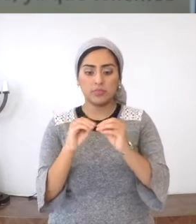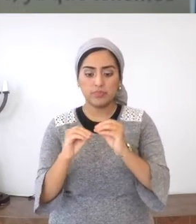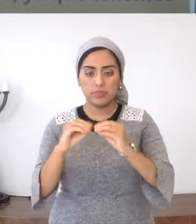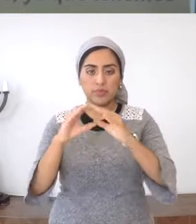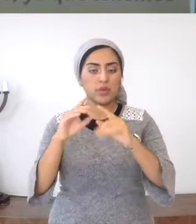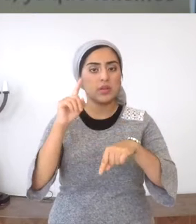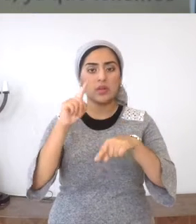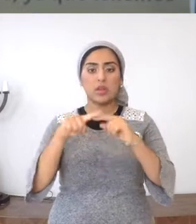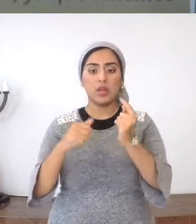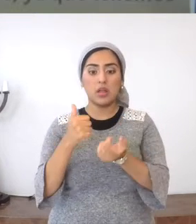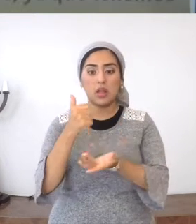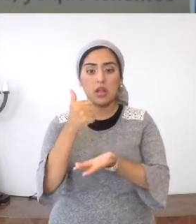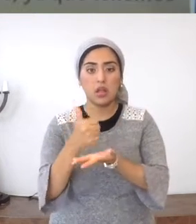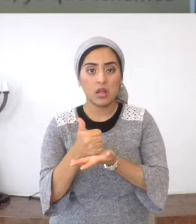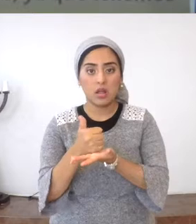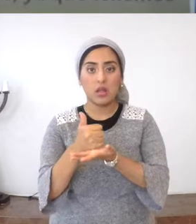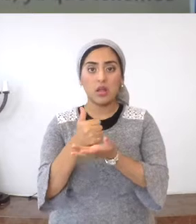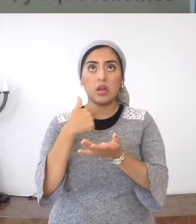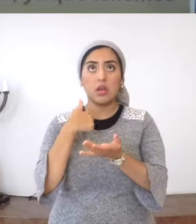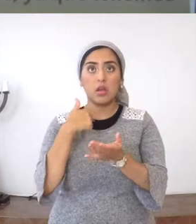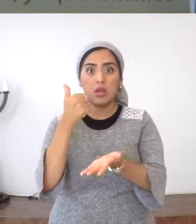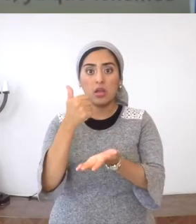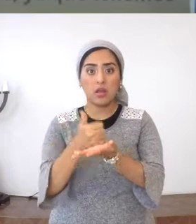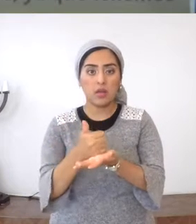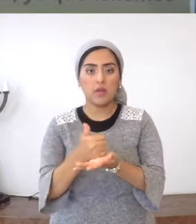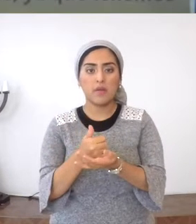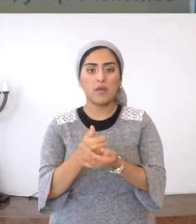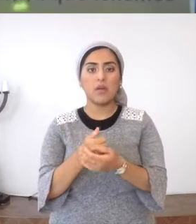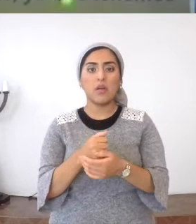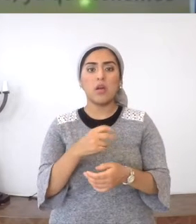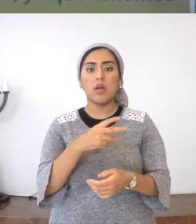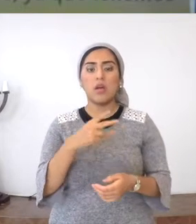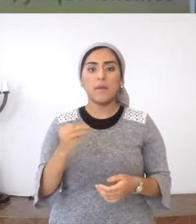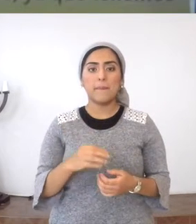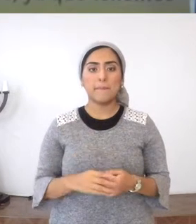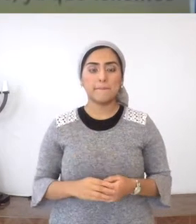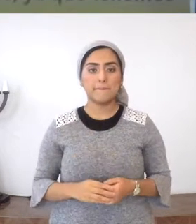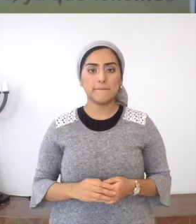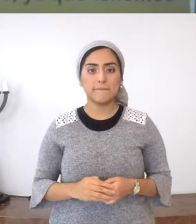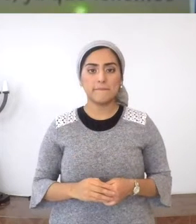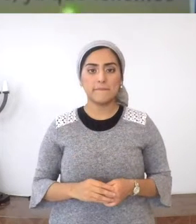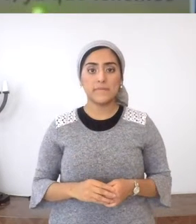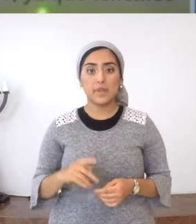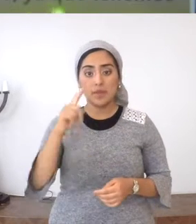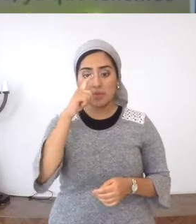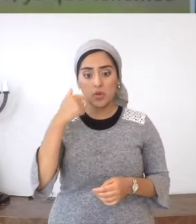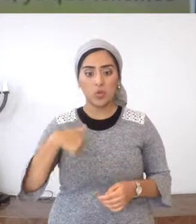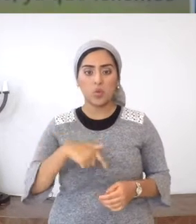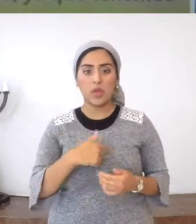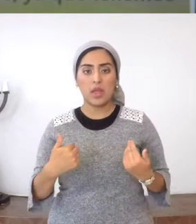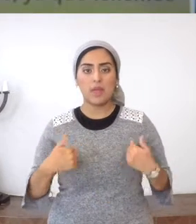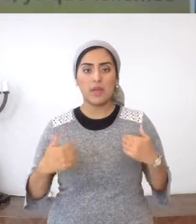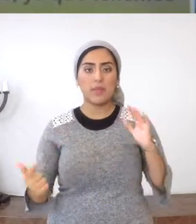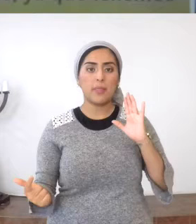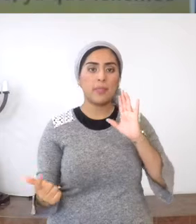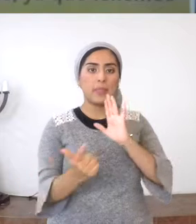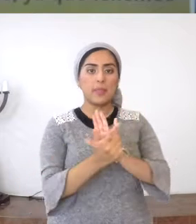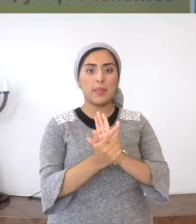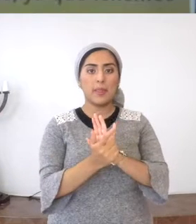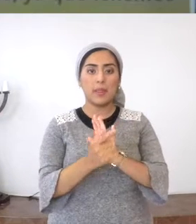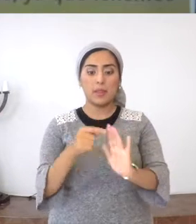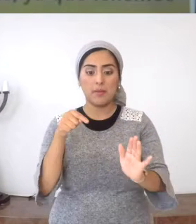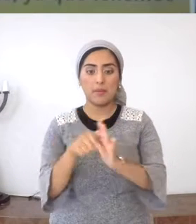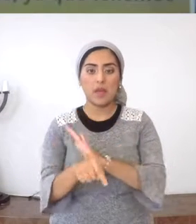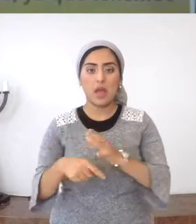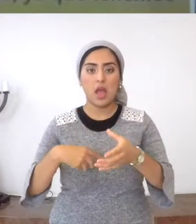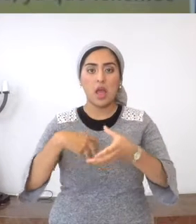estructura elevada Que construyan Está prohibido Ayudarlos a ofrecer Esos sacrificios A actuar como agentes Para ellos Y Ya